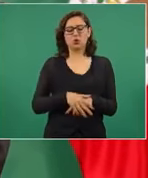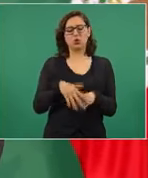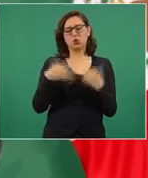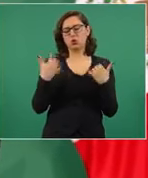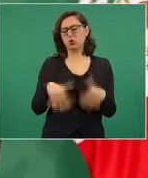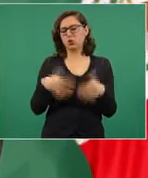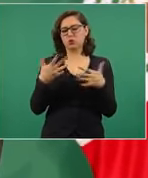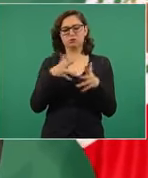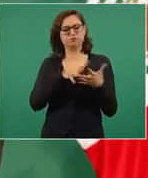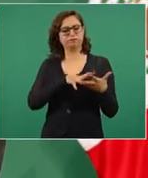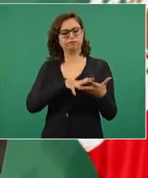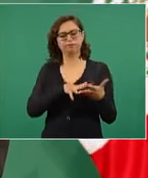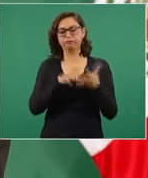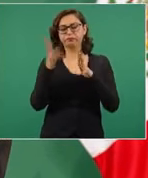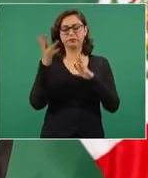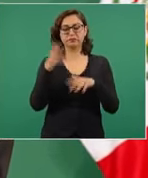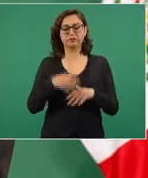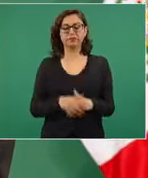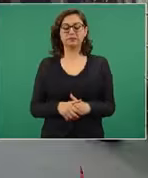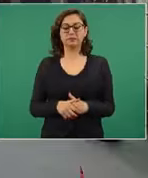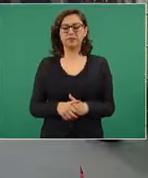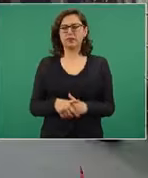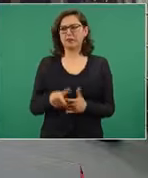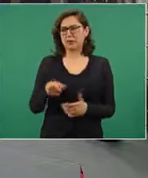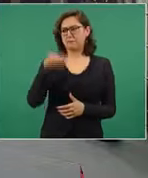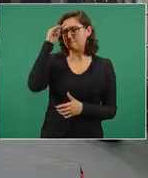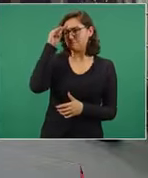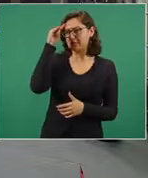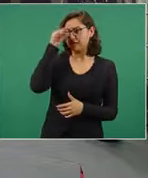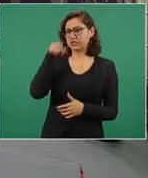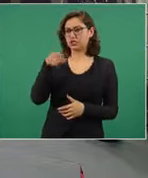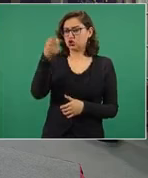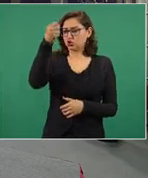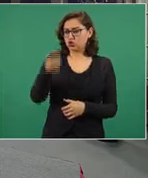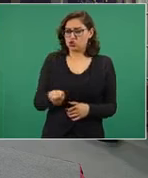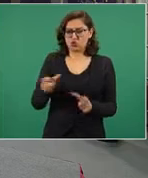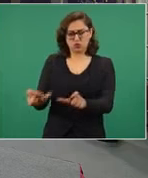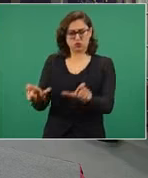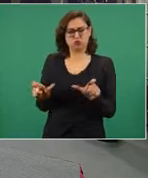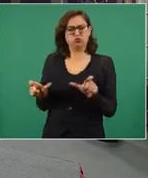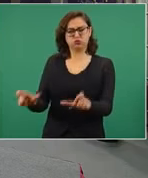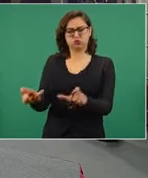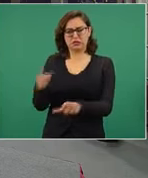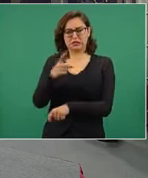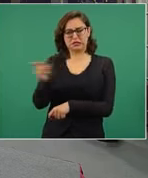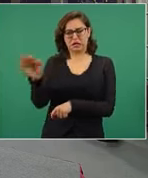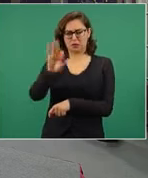más violencia. ¿Se consideran que sí podrían lograr la contención a casi el 100% si se